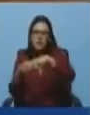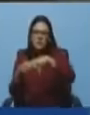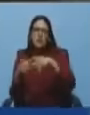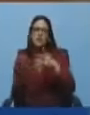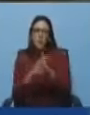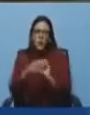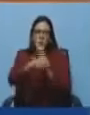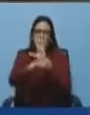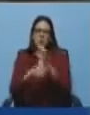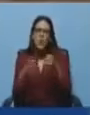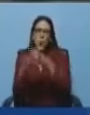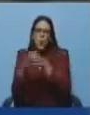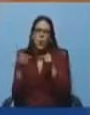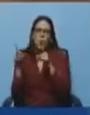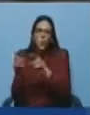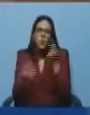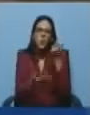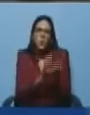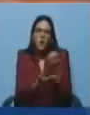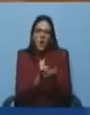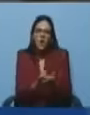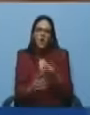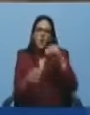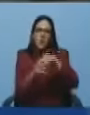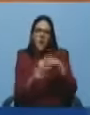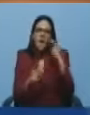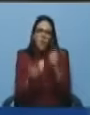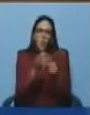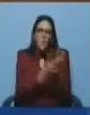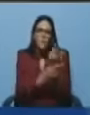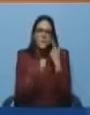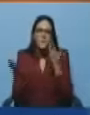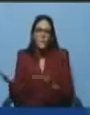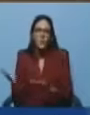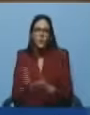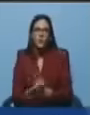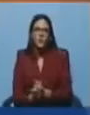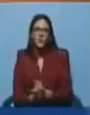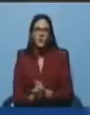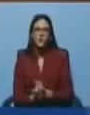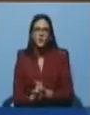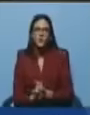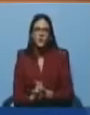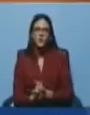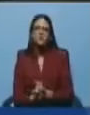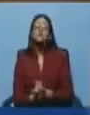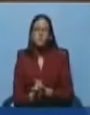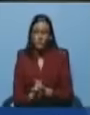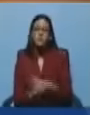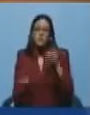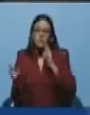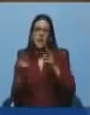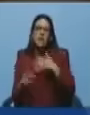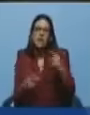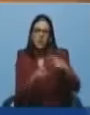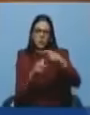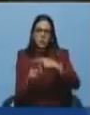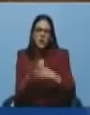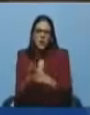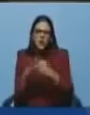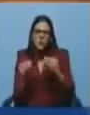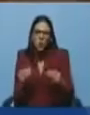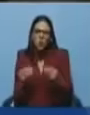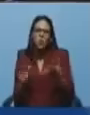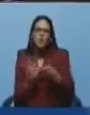a este bloque de economías emergentes. Más de 30 naciones pues quieren sumarse a